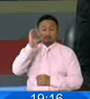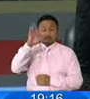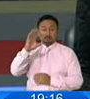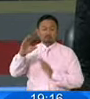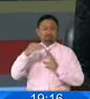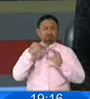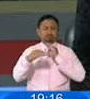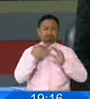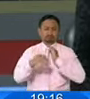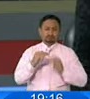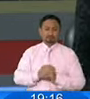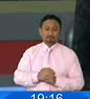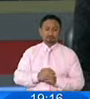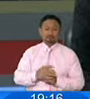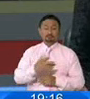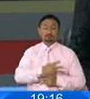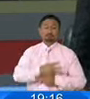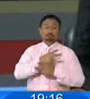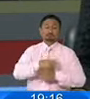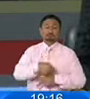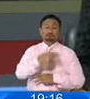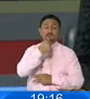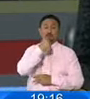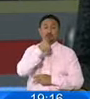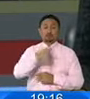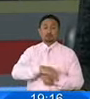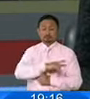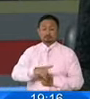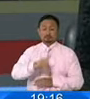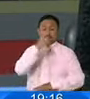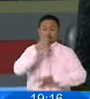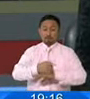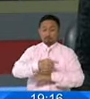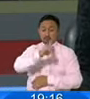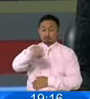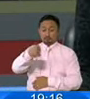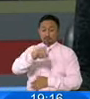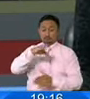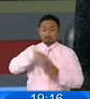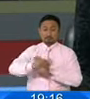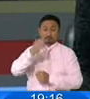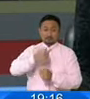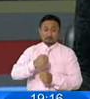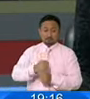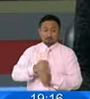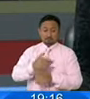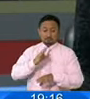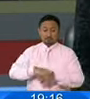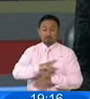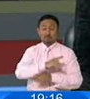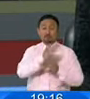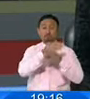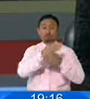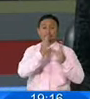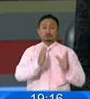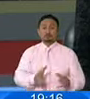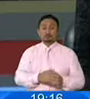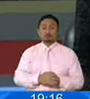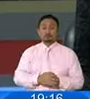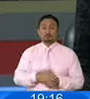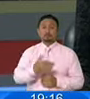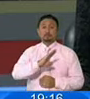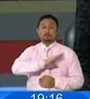redes sociales. Ledil denuncia que la orden de no dejarla pasar a ejercer su labor vendría de un funcionario del